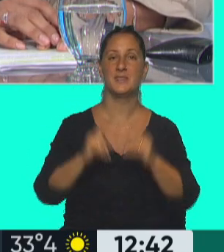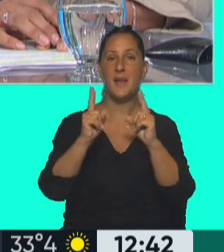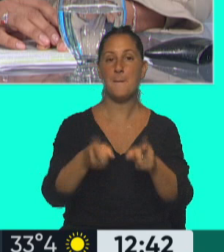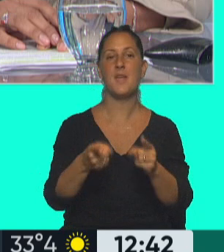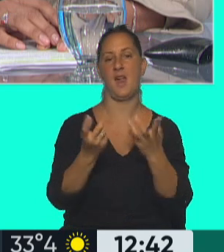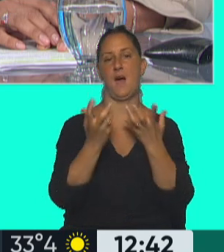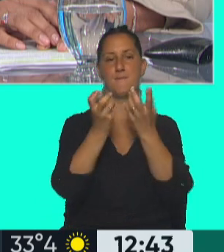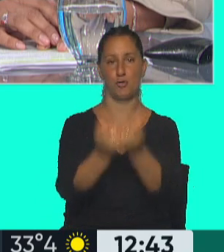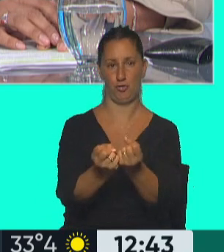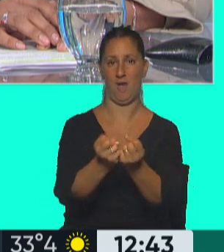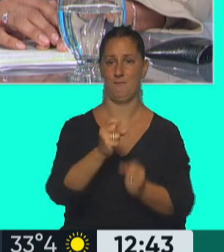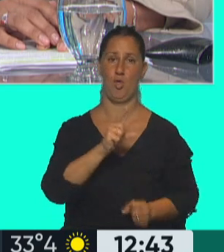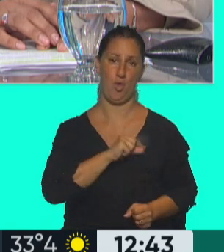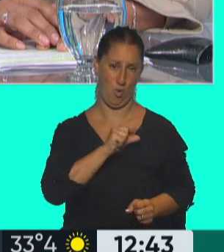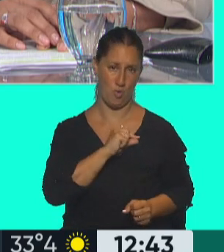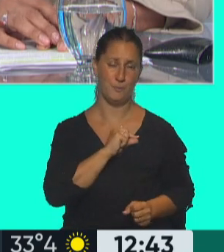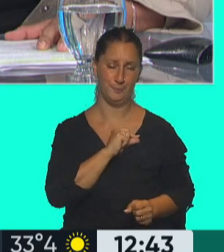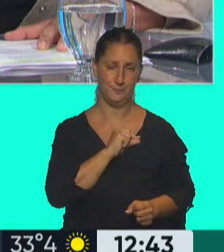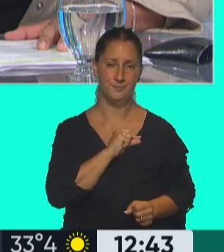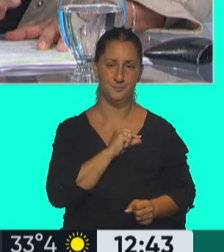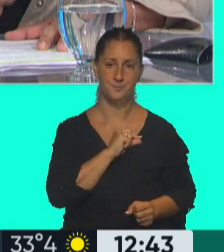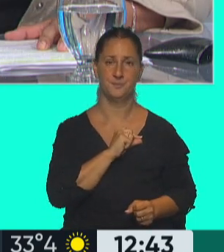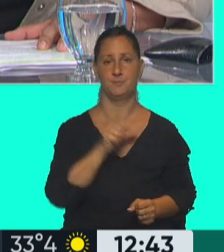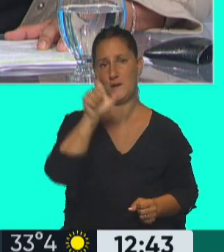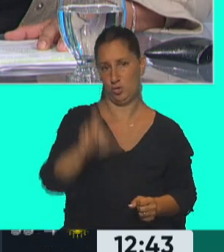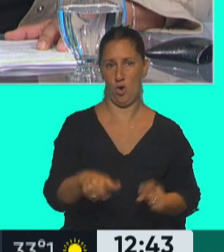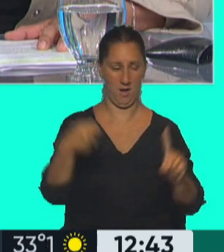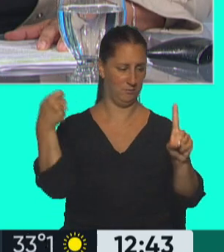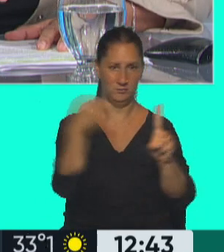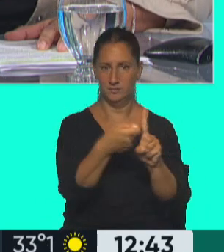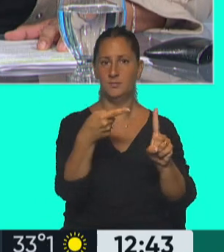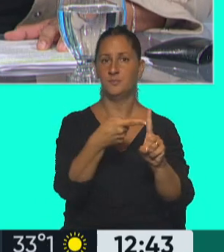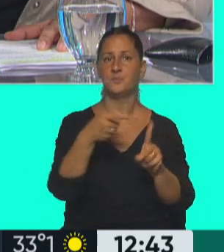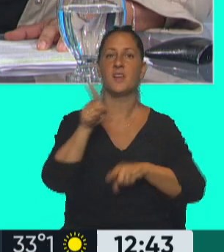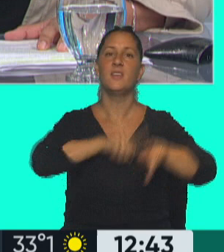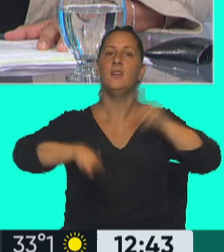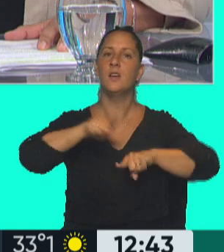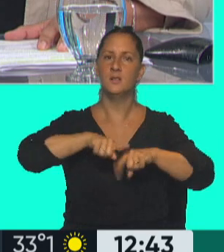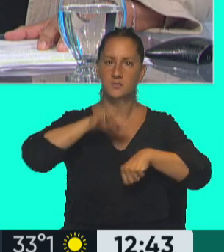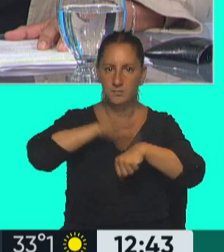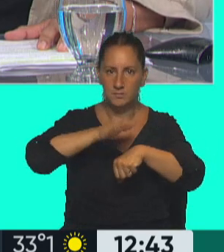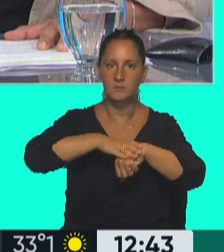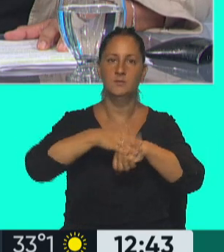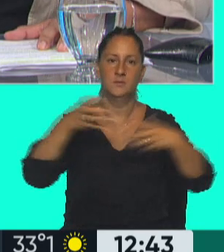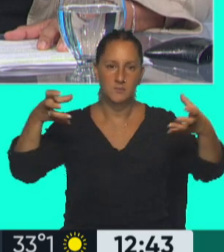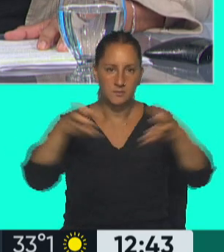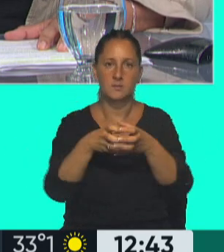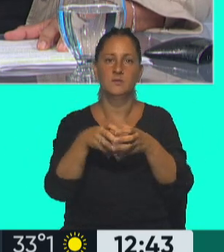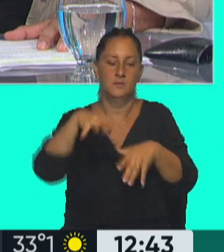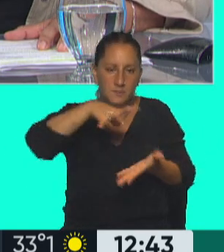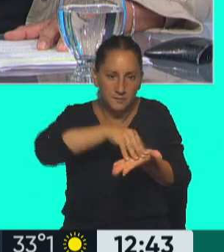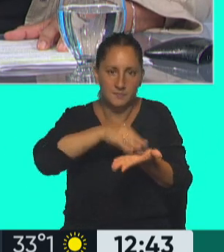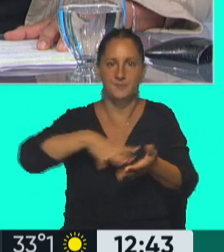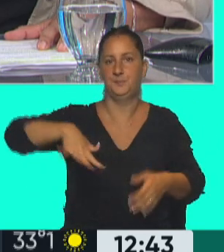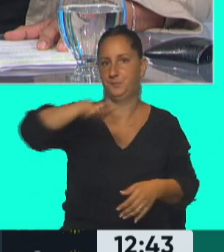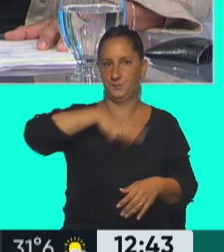acompañarles, ¿no?, con este dolor, porque es un gran dolor, una vida perdida de un joven comprometido con su pueblo, con su territorio,